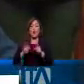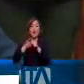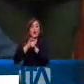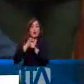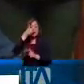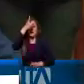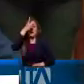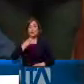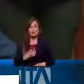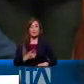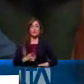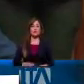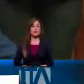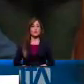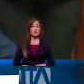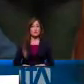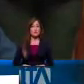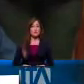urgentes,